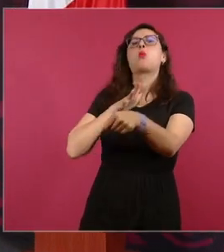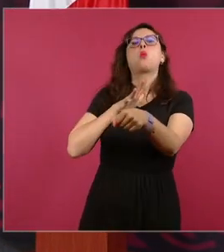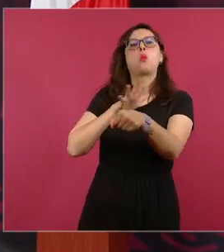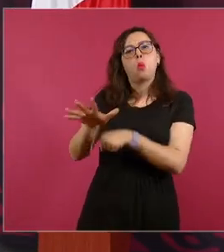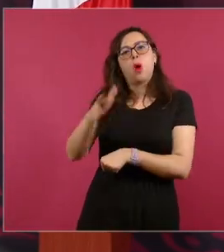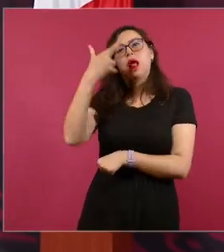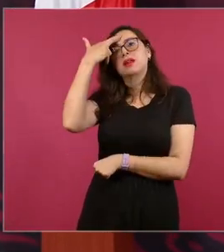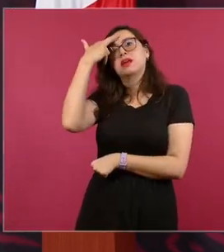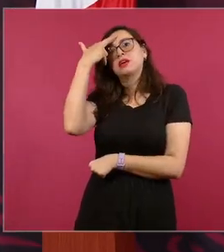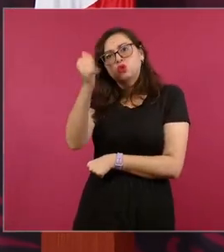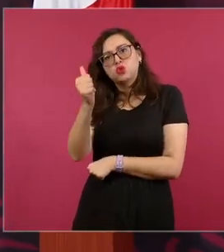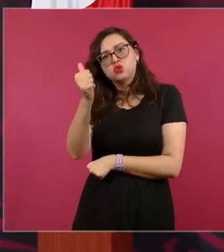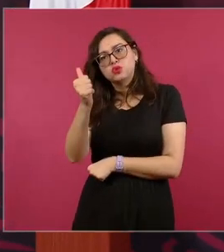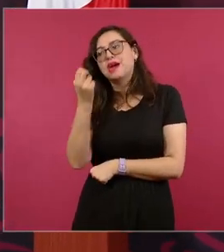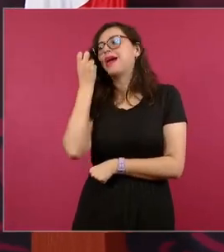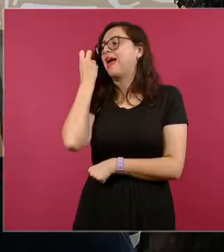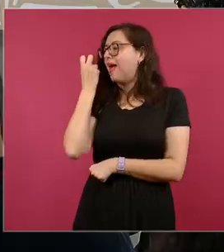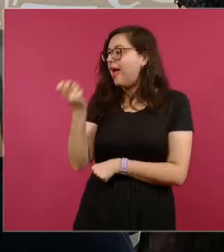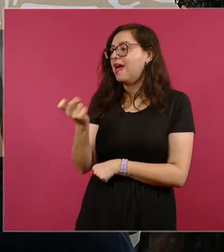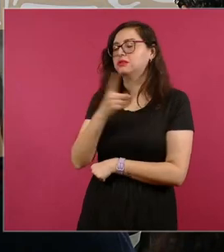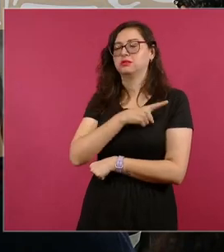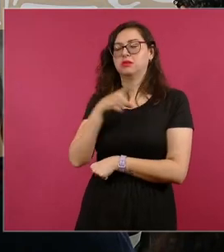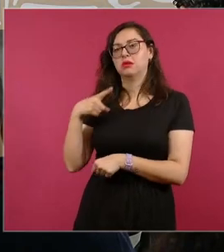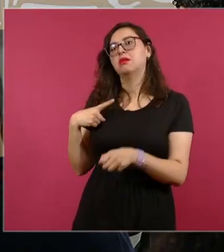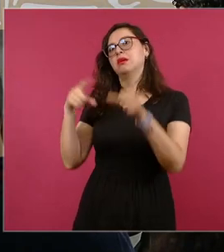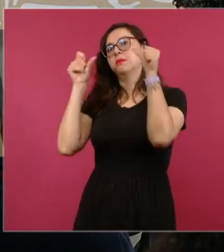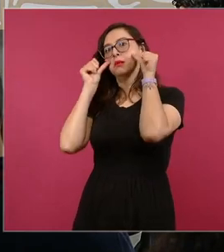Y nosotros somos partidarios